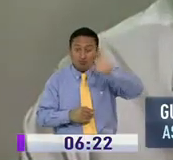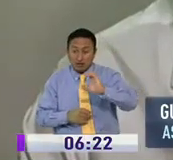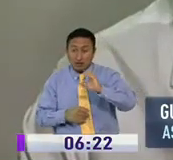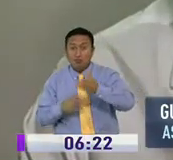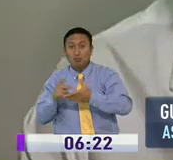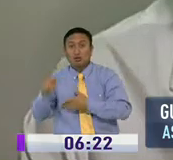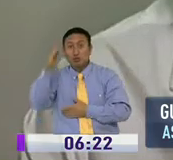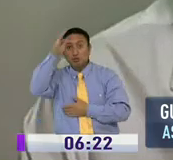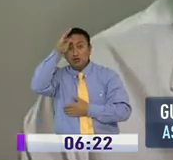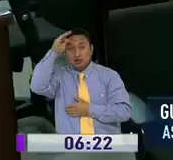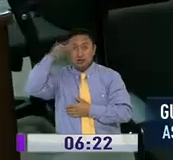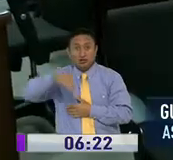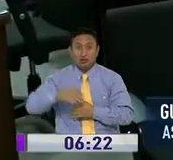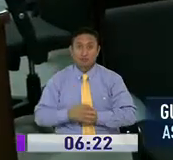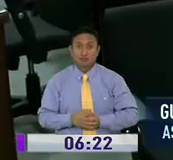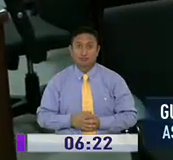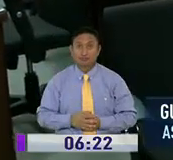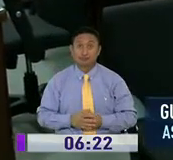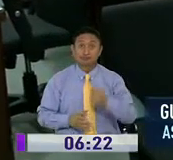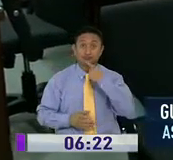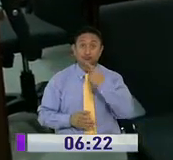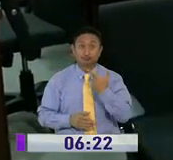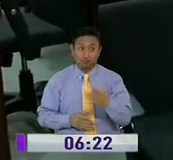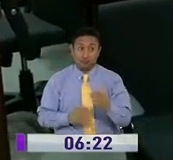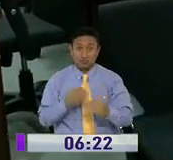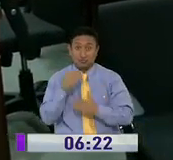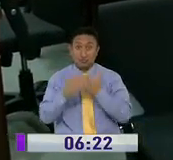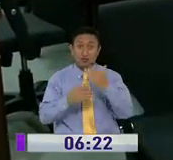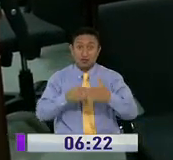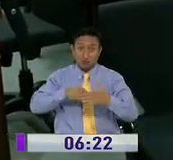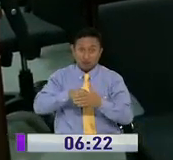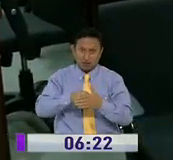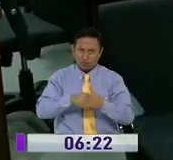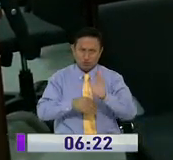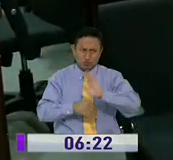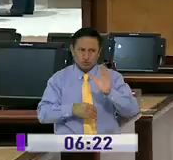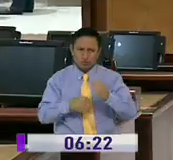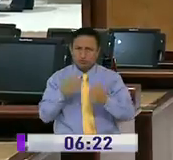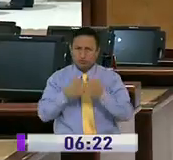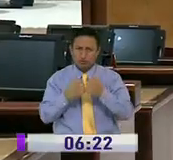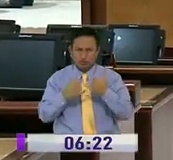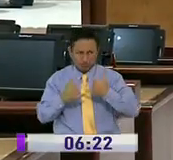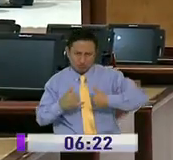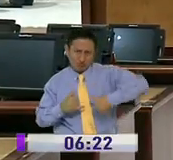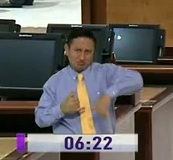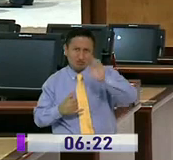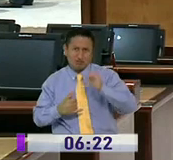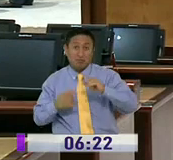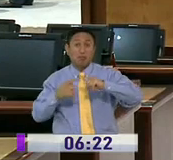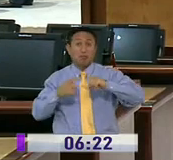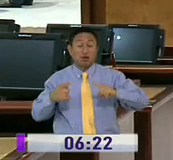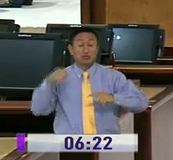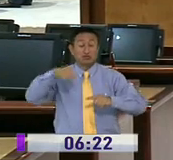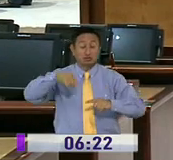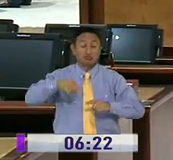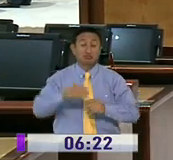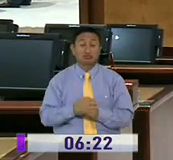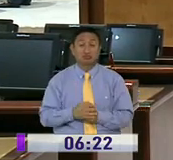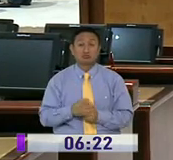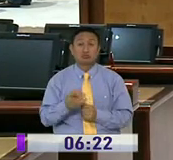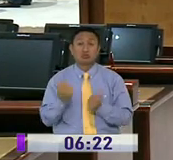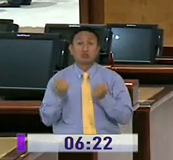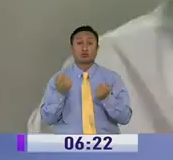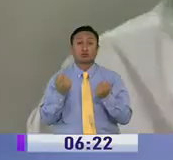hospitales, para la gente? Dicen que no buscan entorpecer el trabajo de quienes están a la cabeza de la crisis sanitaria, pero sostienen que es necesario el